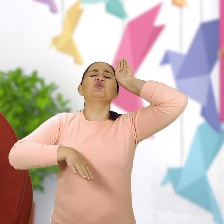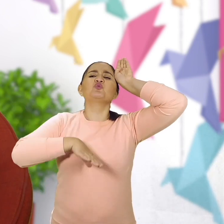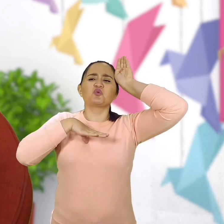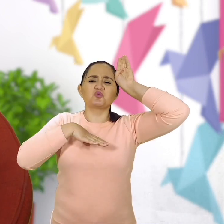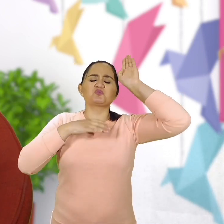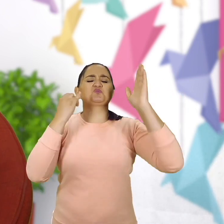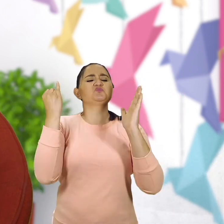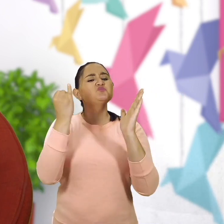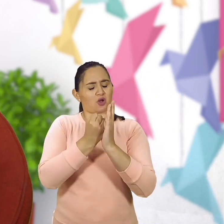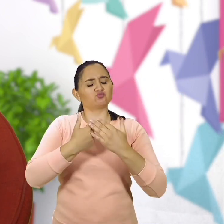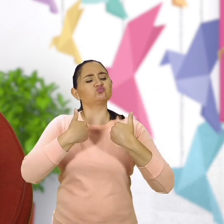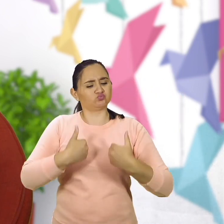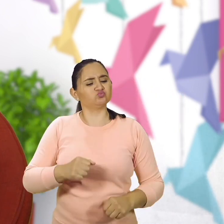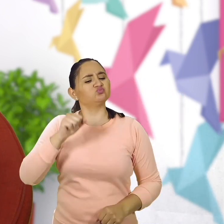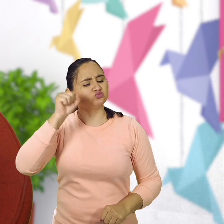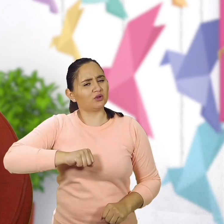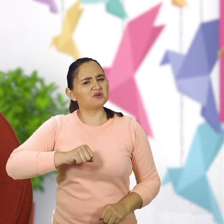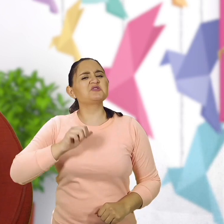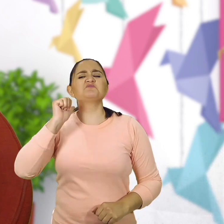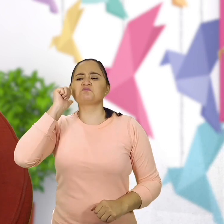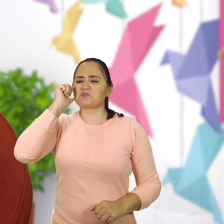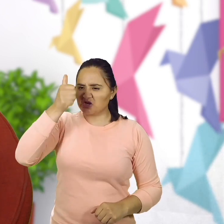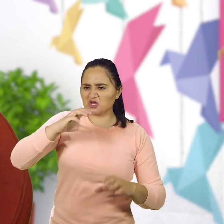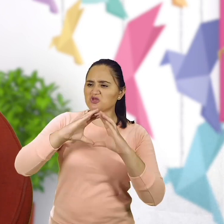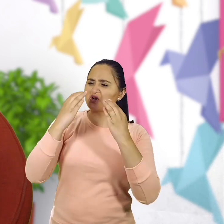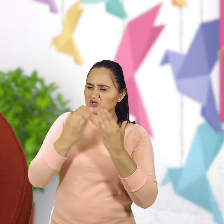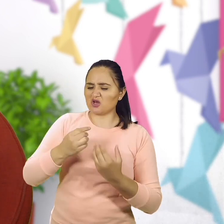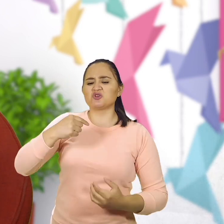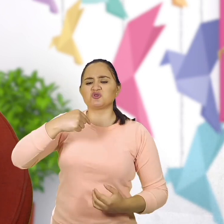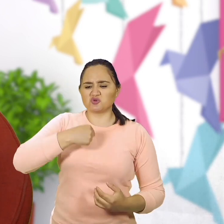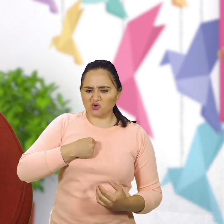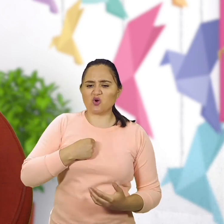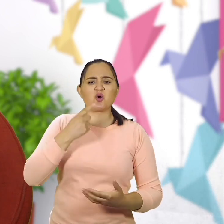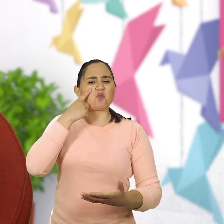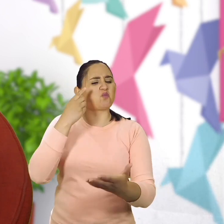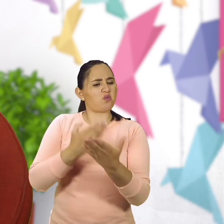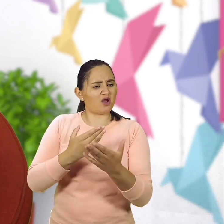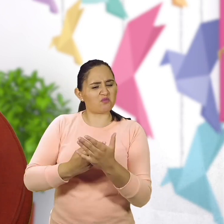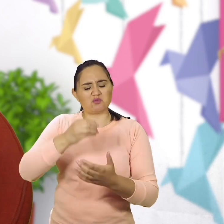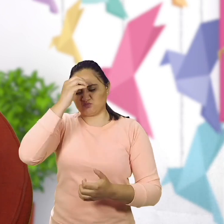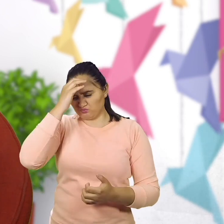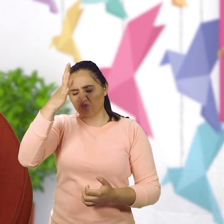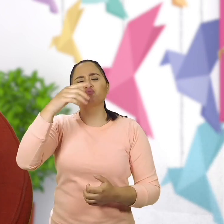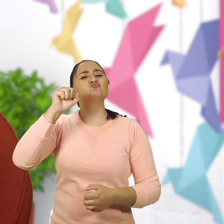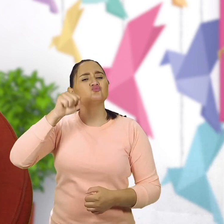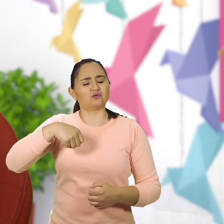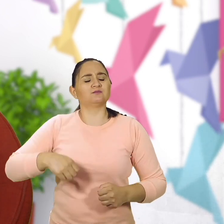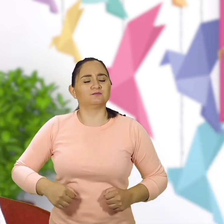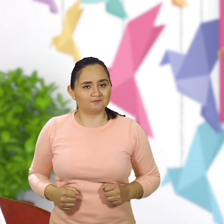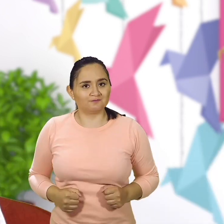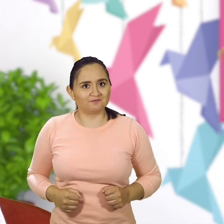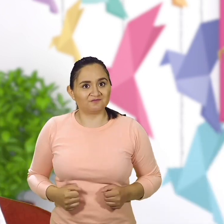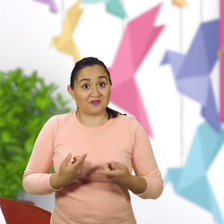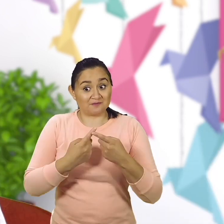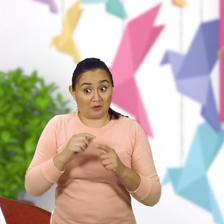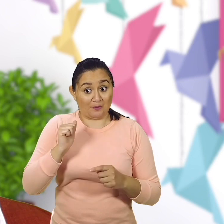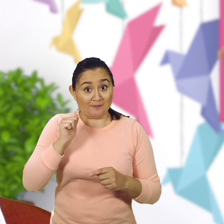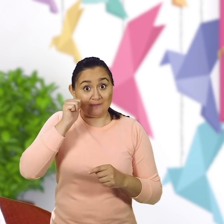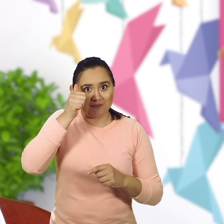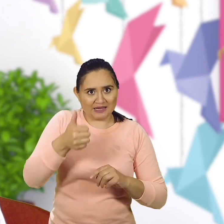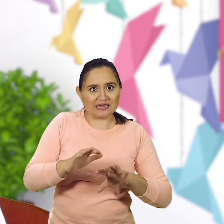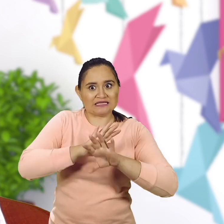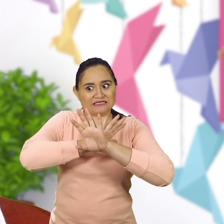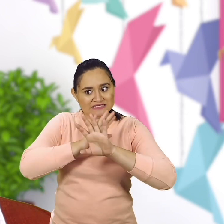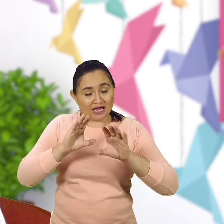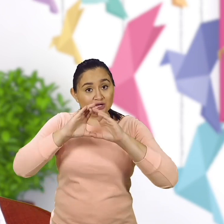burro. Mañana mismo le voy a demostrar a ese ratón lo inteligentes que podemos ser los burros, pensó. Pero las cosas